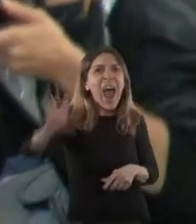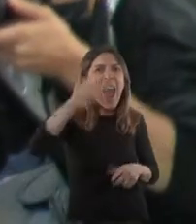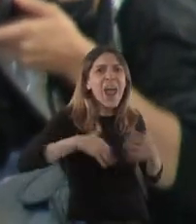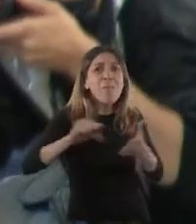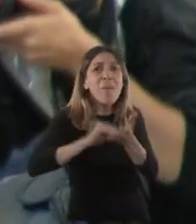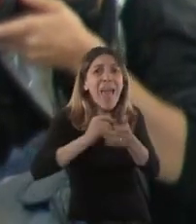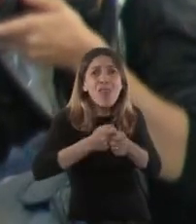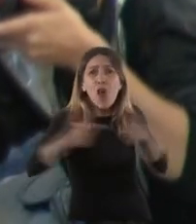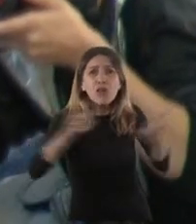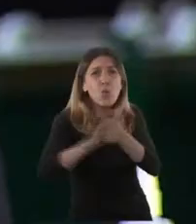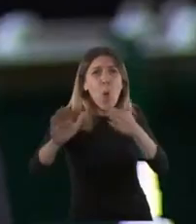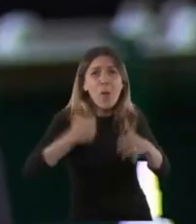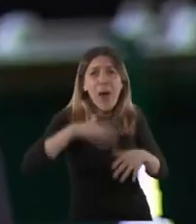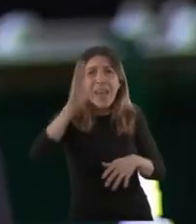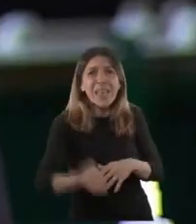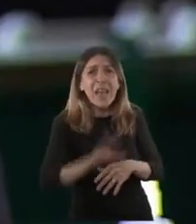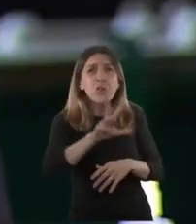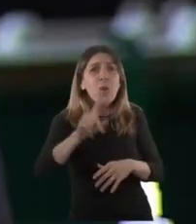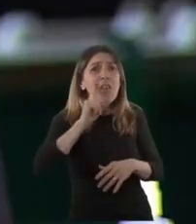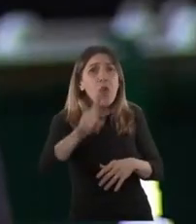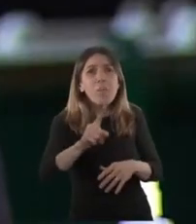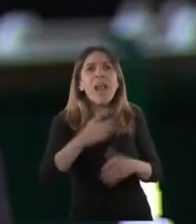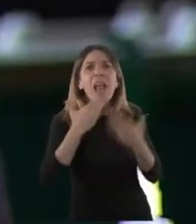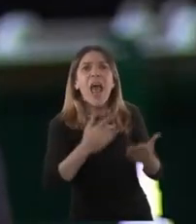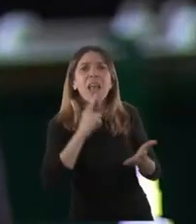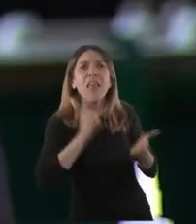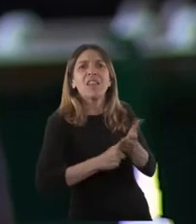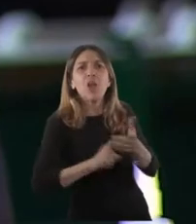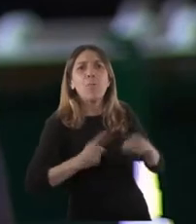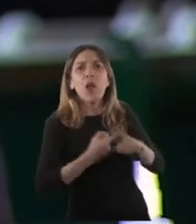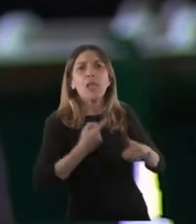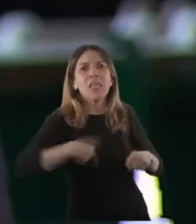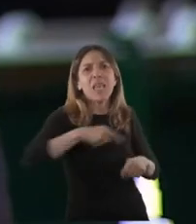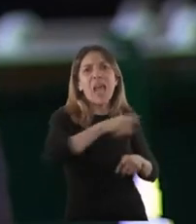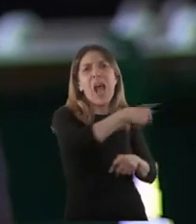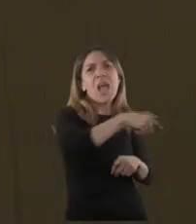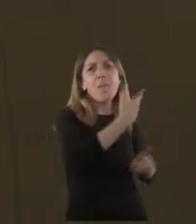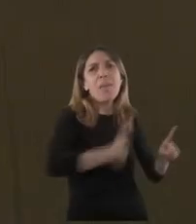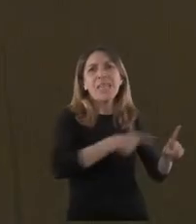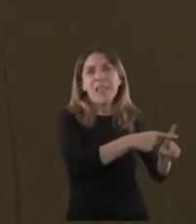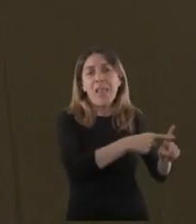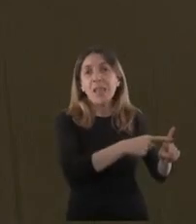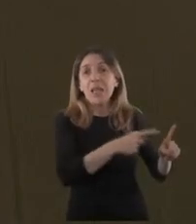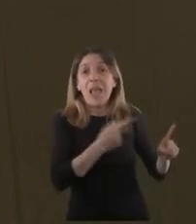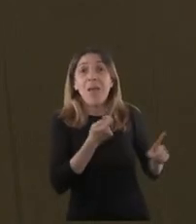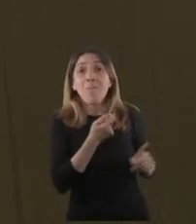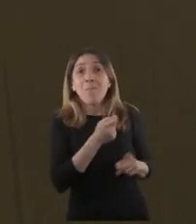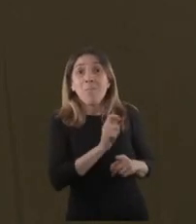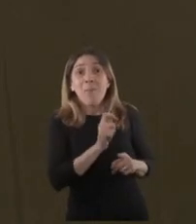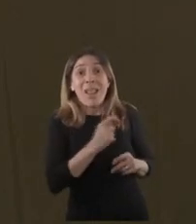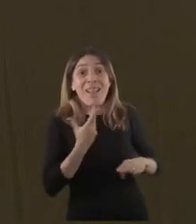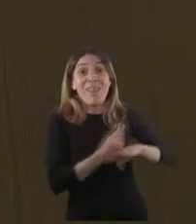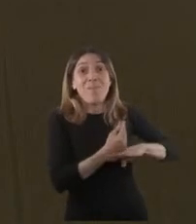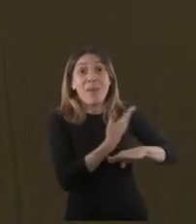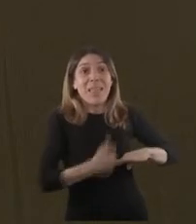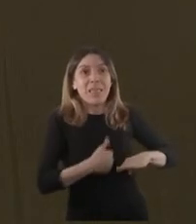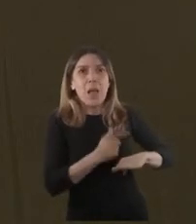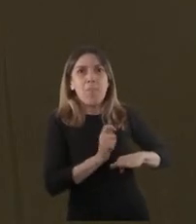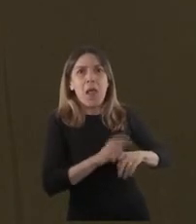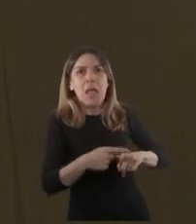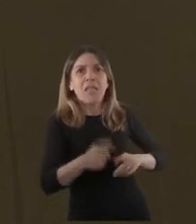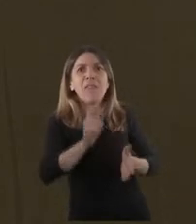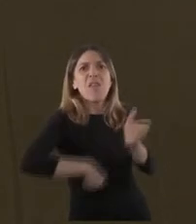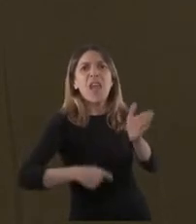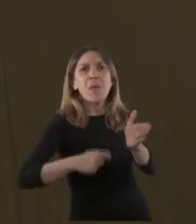esfuerzo productivo y la decisión política del presidente, que inmediatamente, a los pocos meses, firmó un decreto fondeando